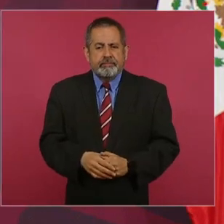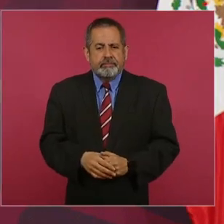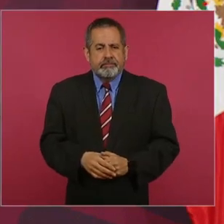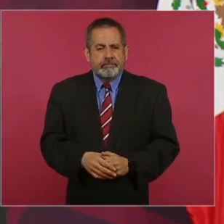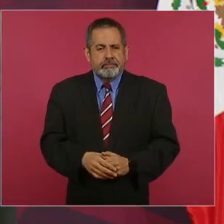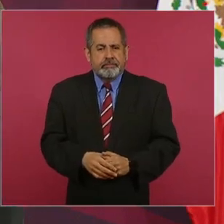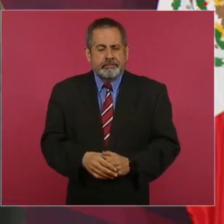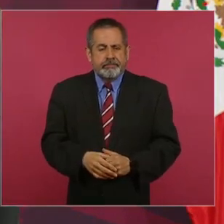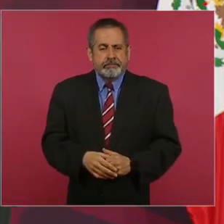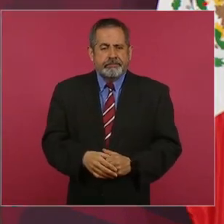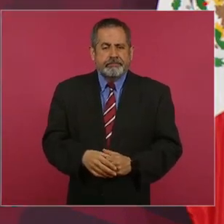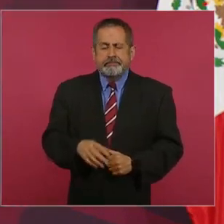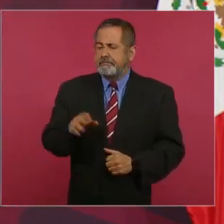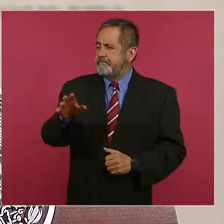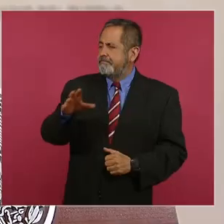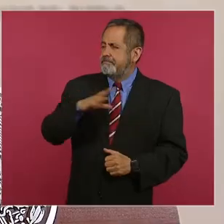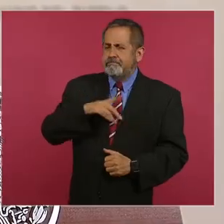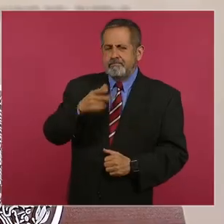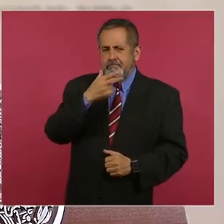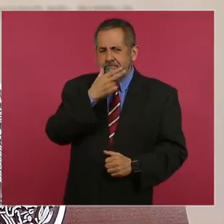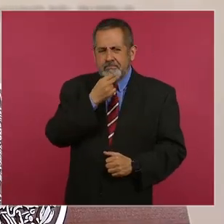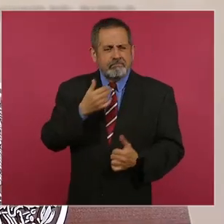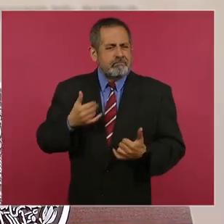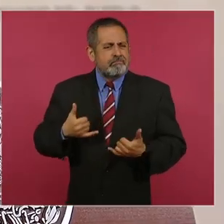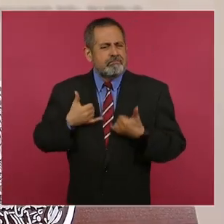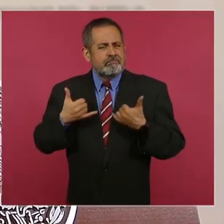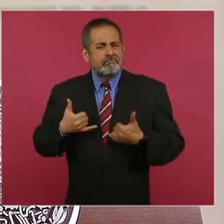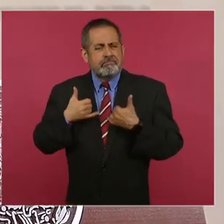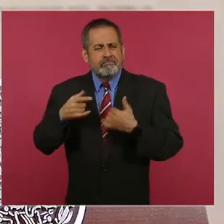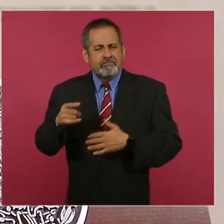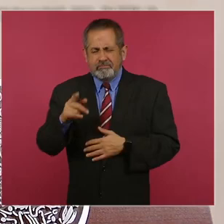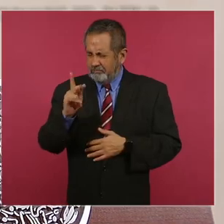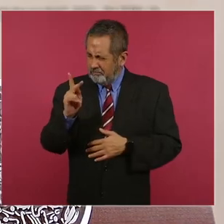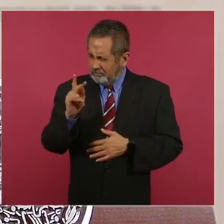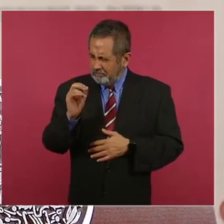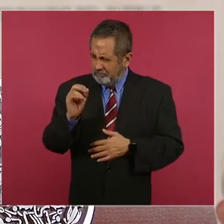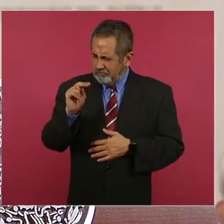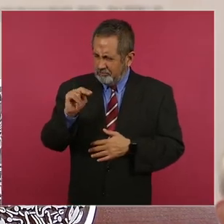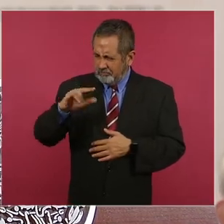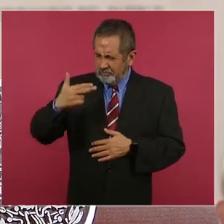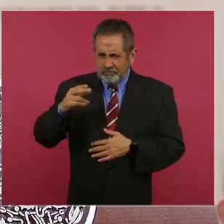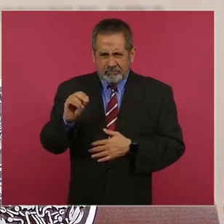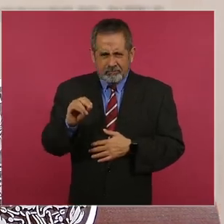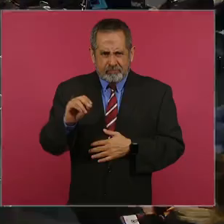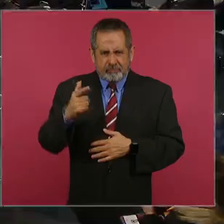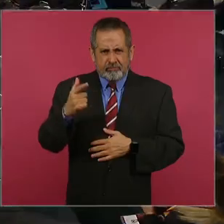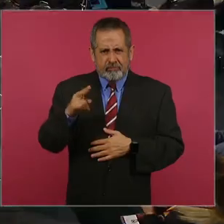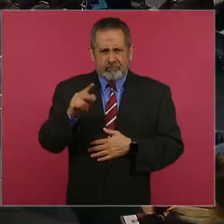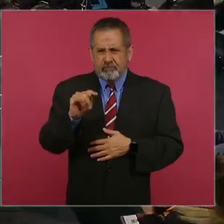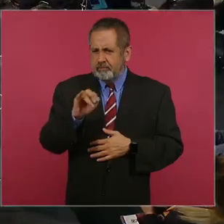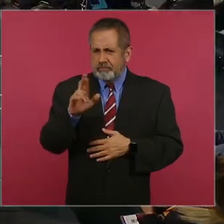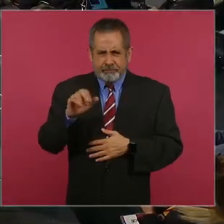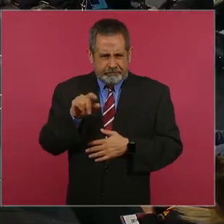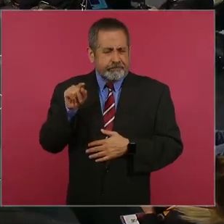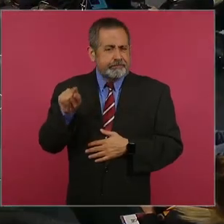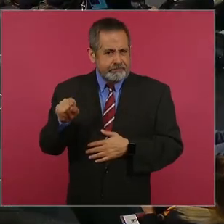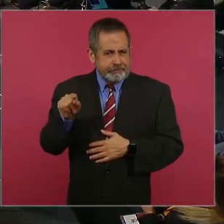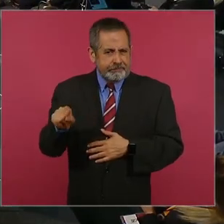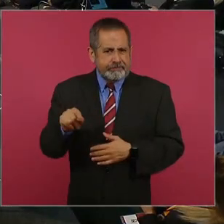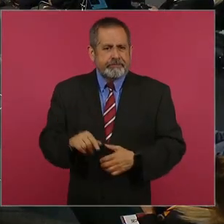hay un joven Poncho Gutiérrez sí